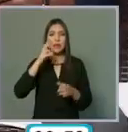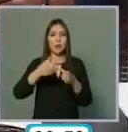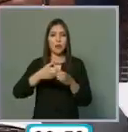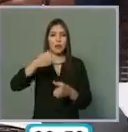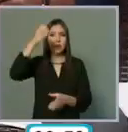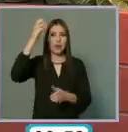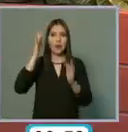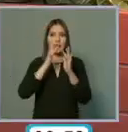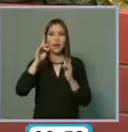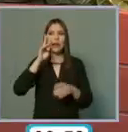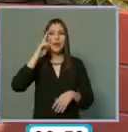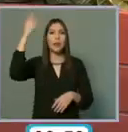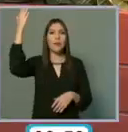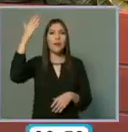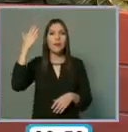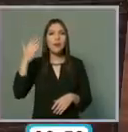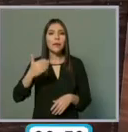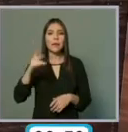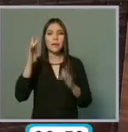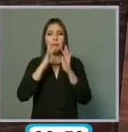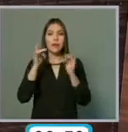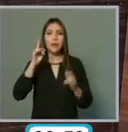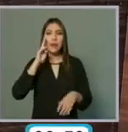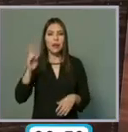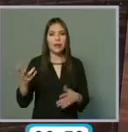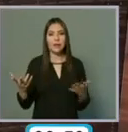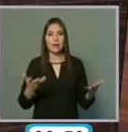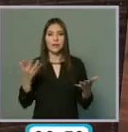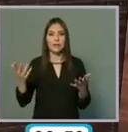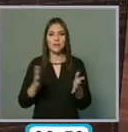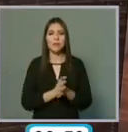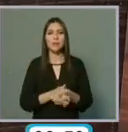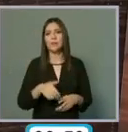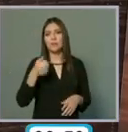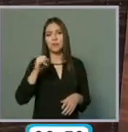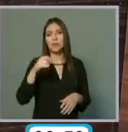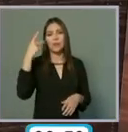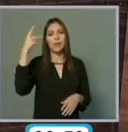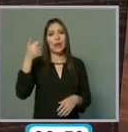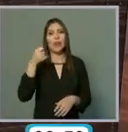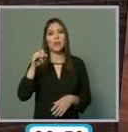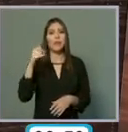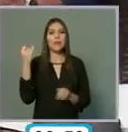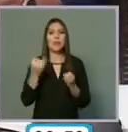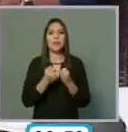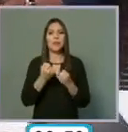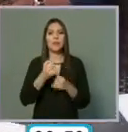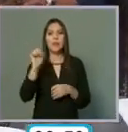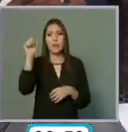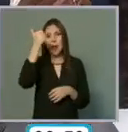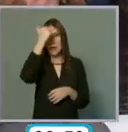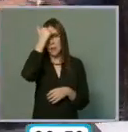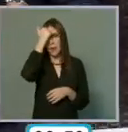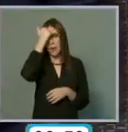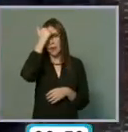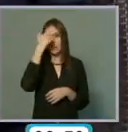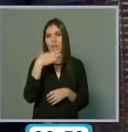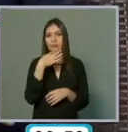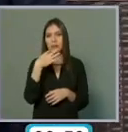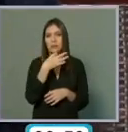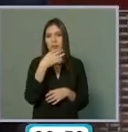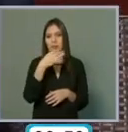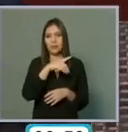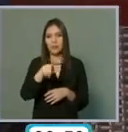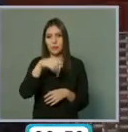trompo dije, ¿son tacos al pastor o qué pasó? ¿No? Así fue así como... Los libaneses en Puebla, ¿no? Los de barbacoa. La barbacoa, los